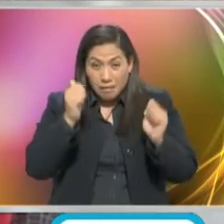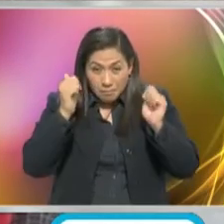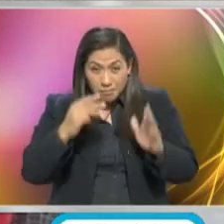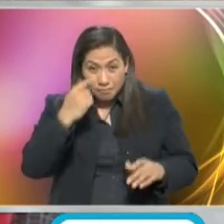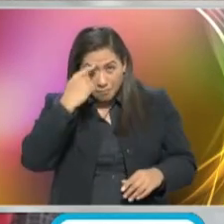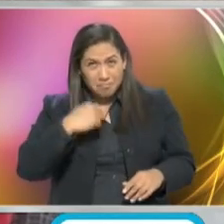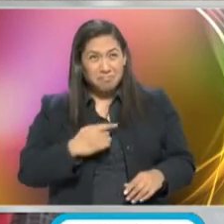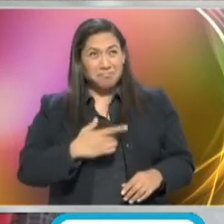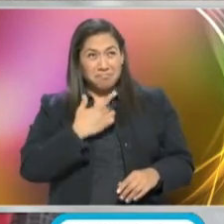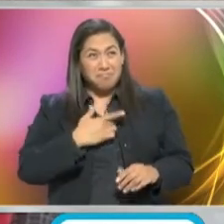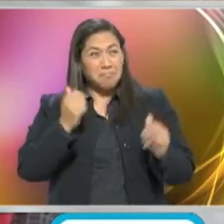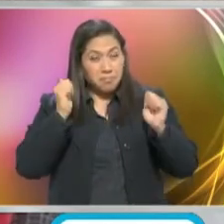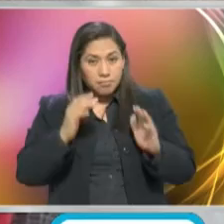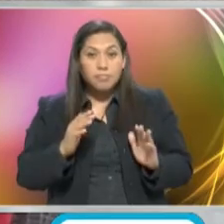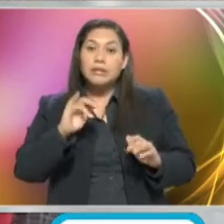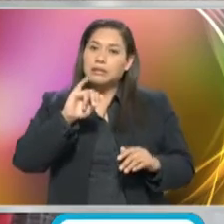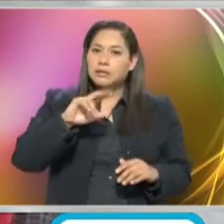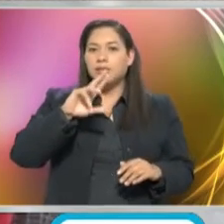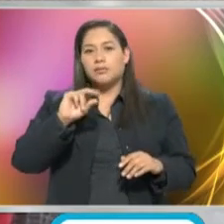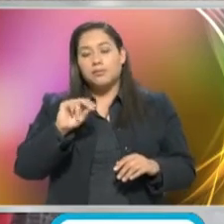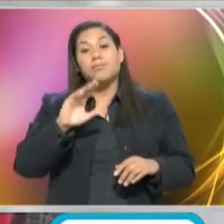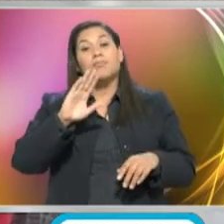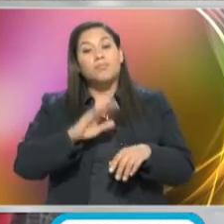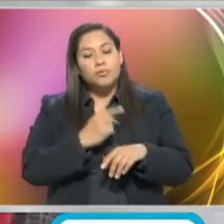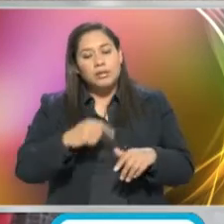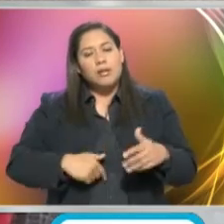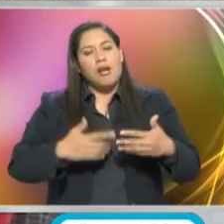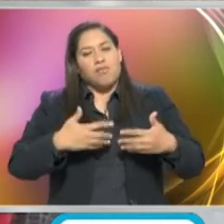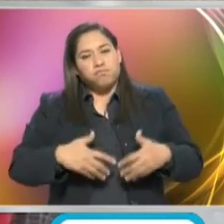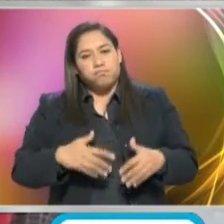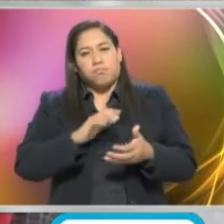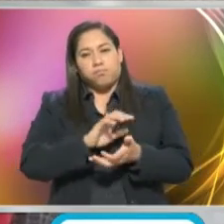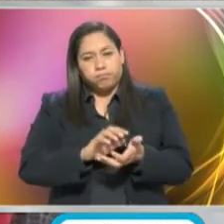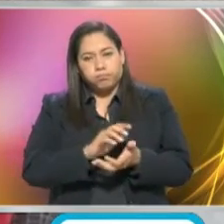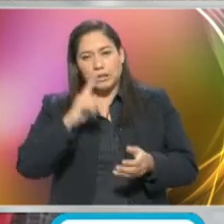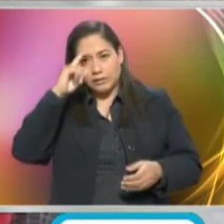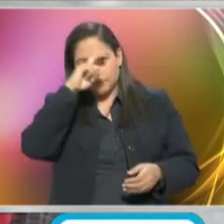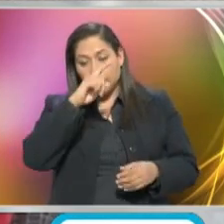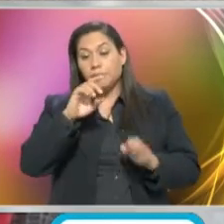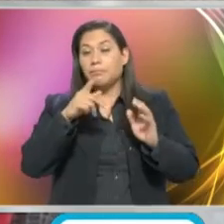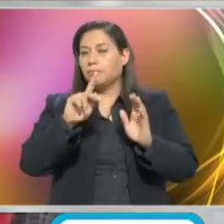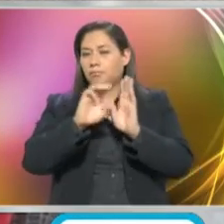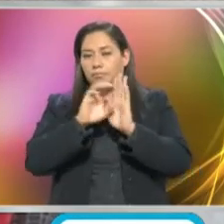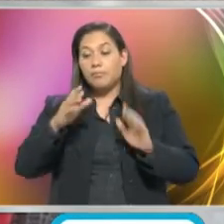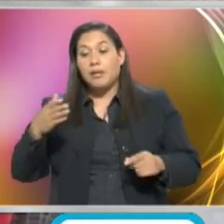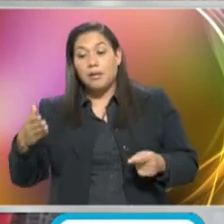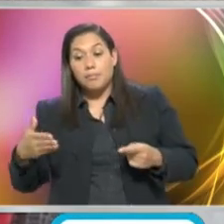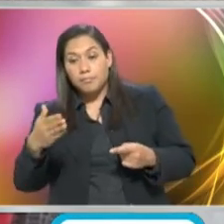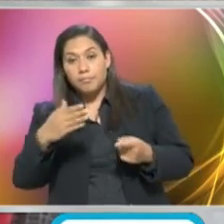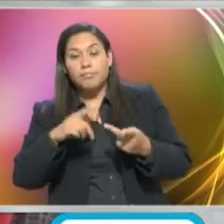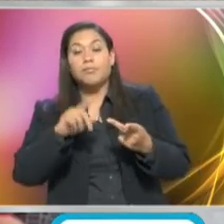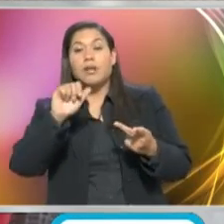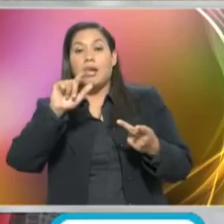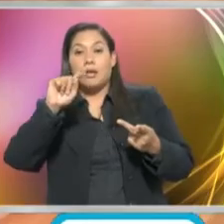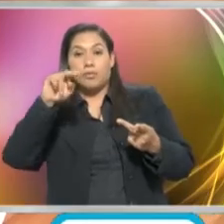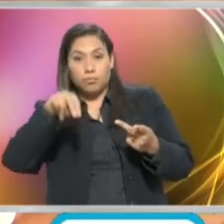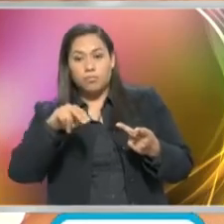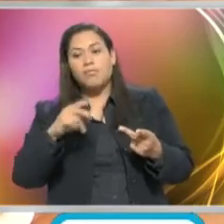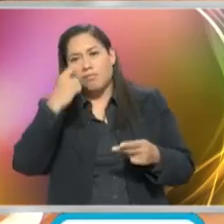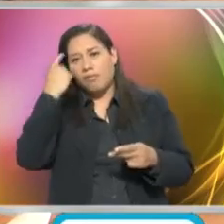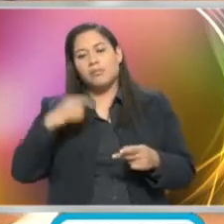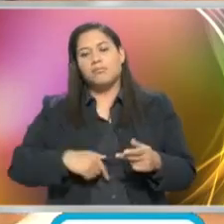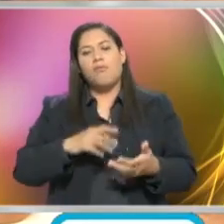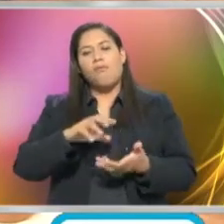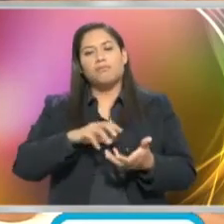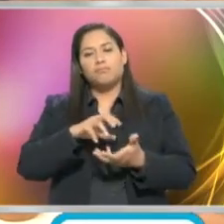pesada para ustedes. Claro. Porque cuesta trabajo procesarla. Sí. Pero en cambio las carnes blancas, como un pescado o un atún, son de fácil Que asimilación.